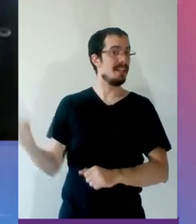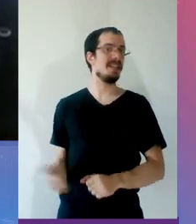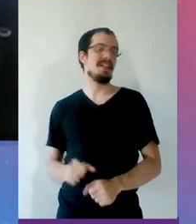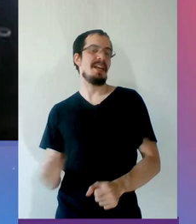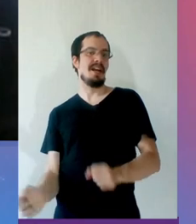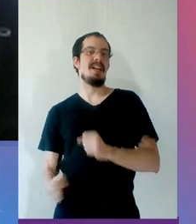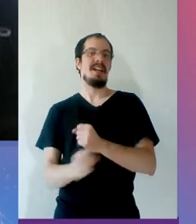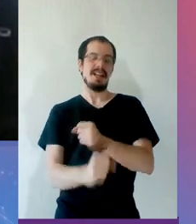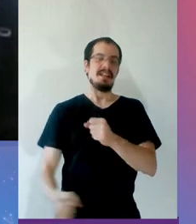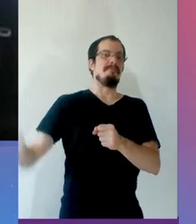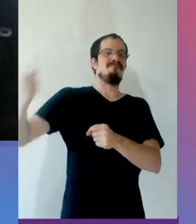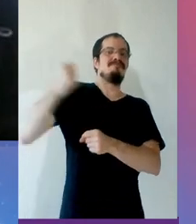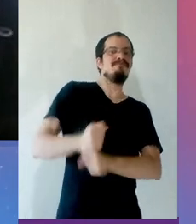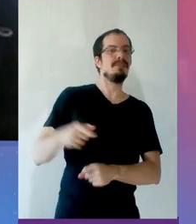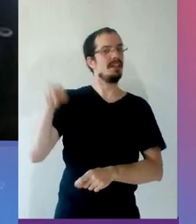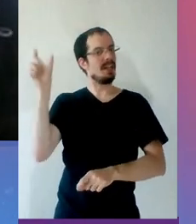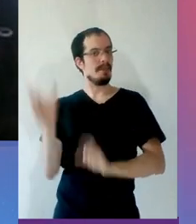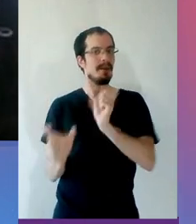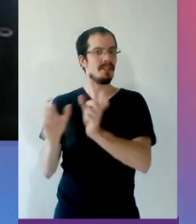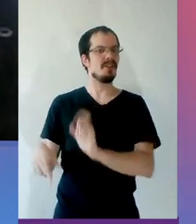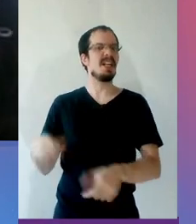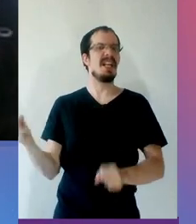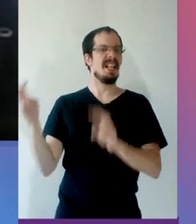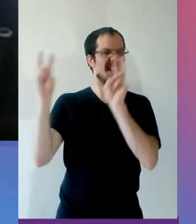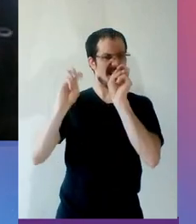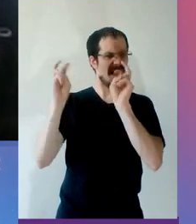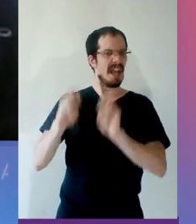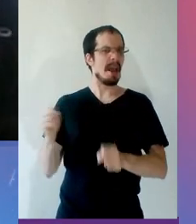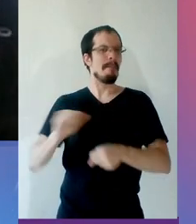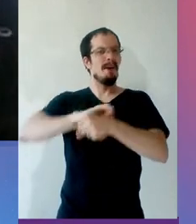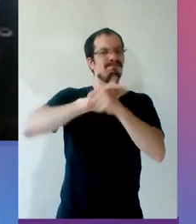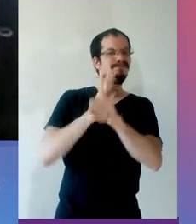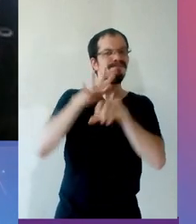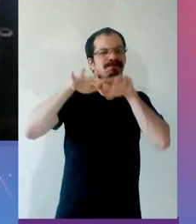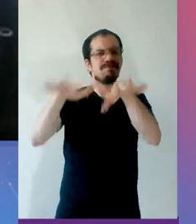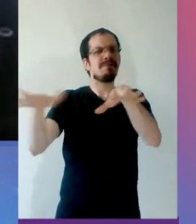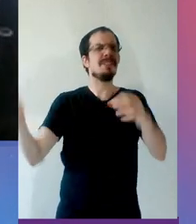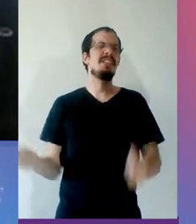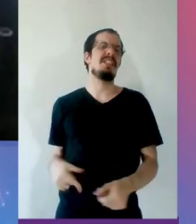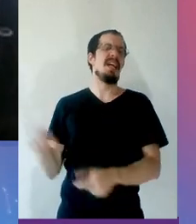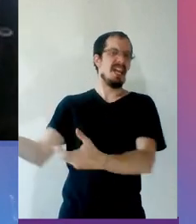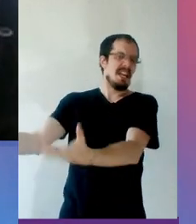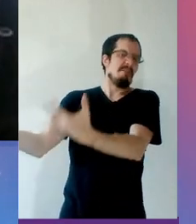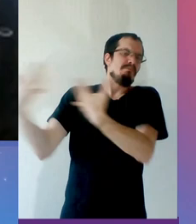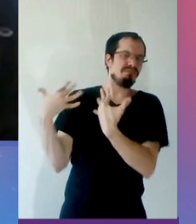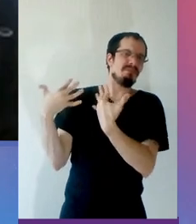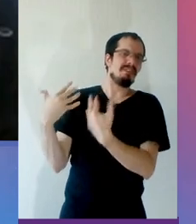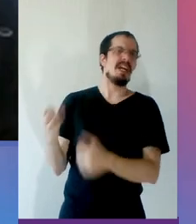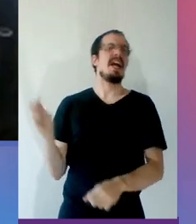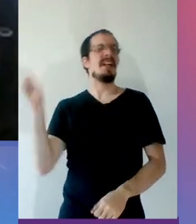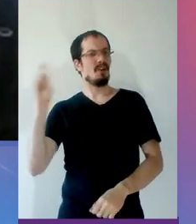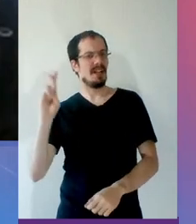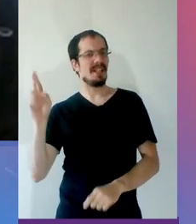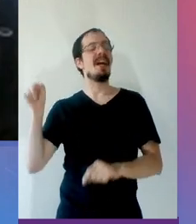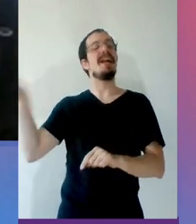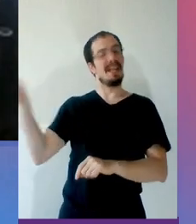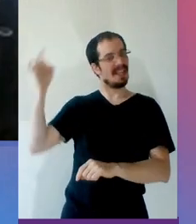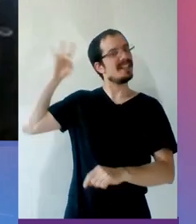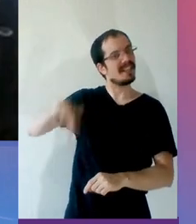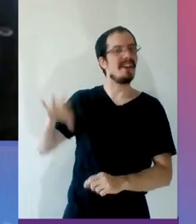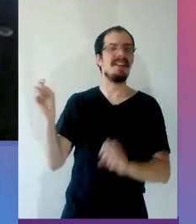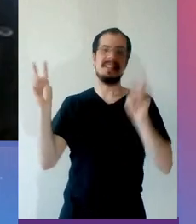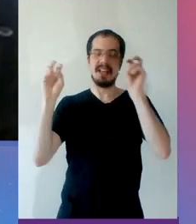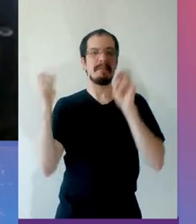quien nos va a hablar del impacto que tuvo la pandemia y cómo lo vivieron los niños y las niñas de la misma comuna. Ella es referente